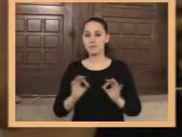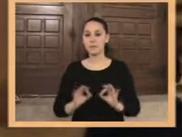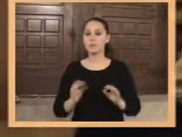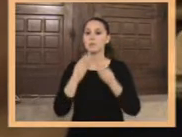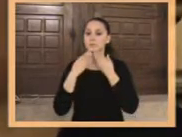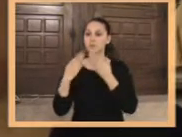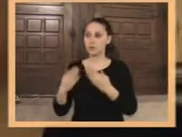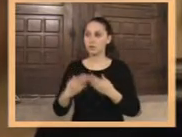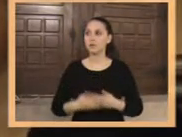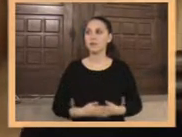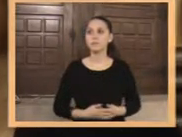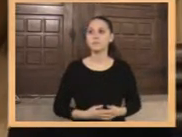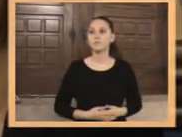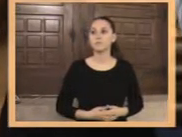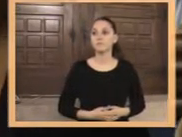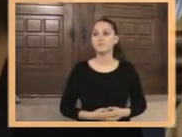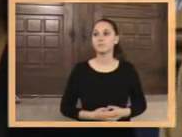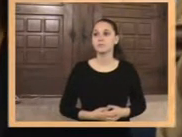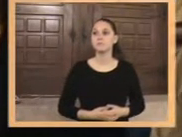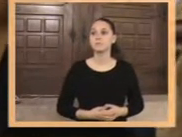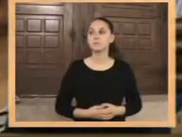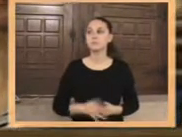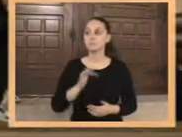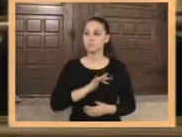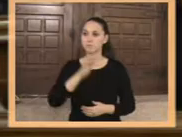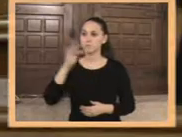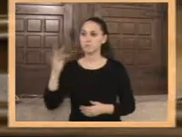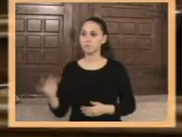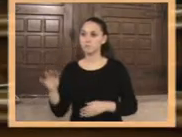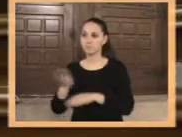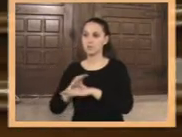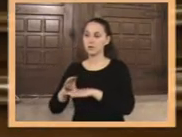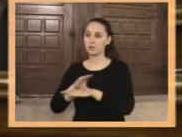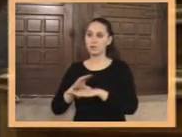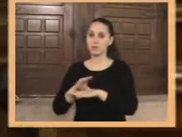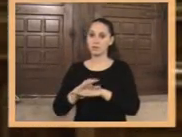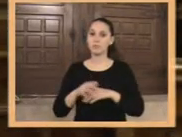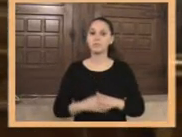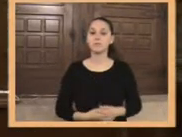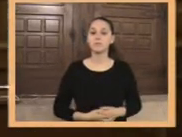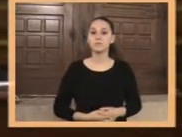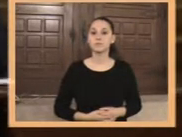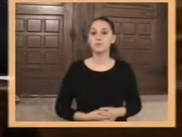gracias. Gracias a usted, señor Izquierdo. Concluye el señor Pérez Escanilla.